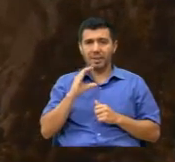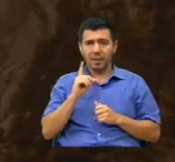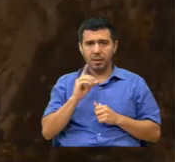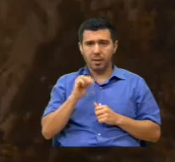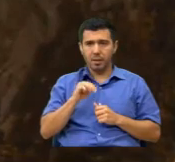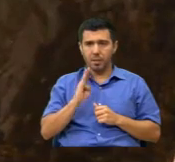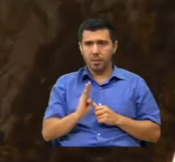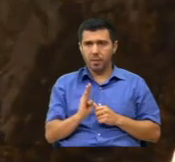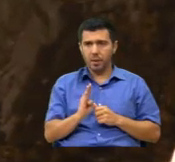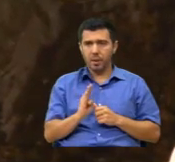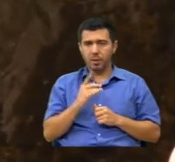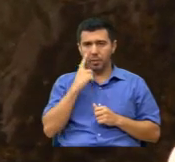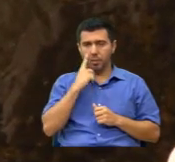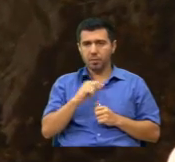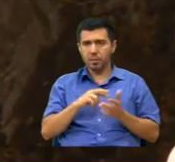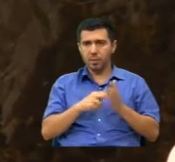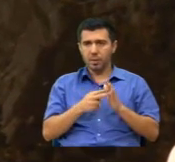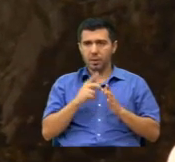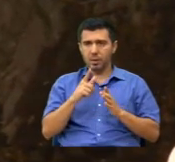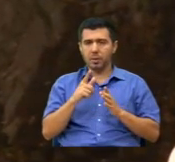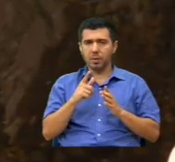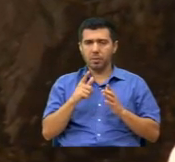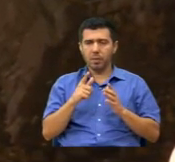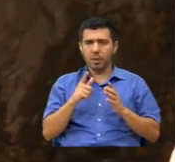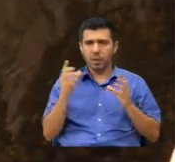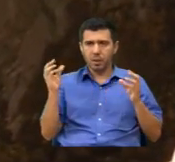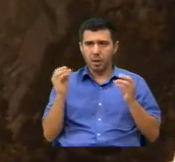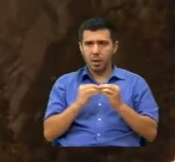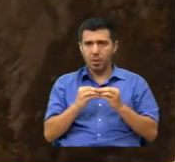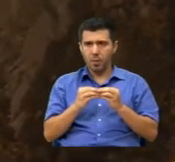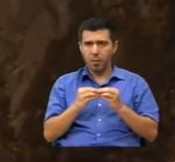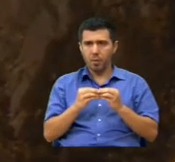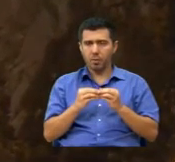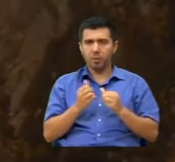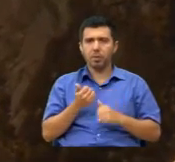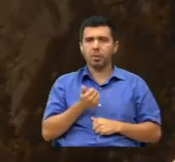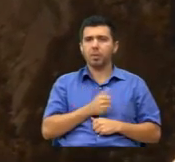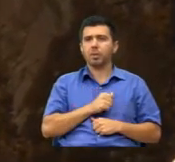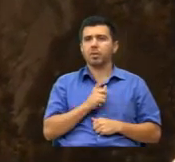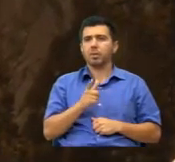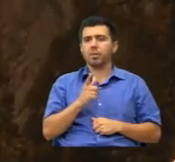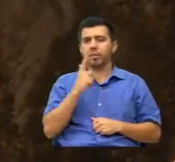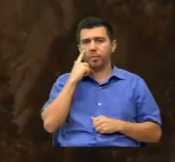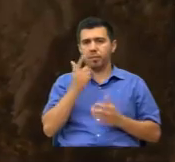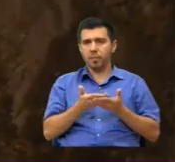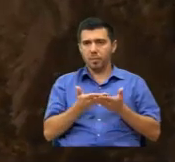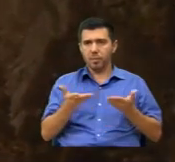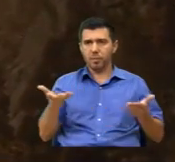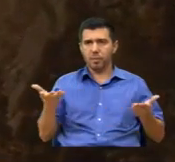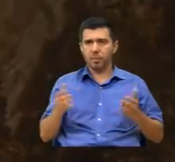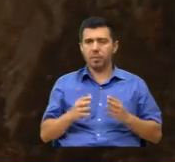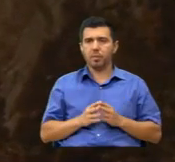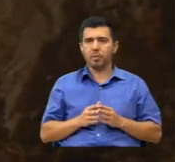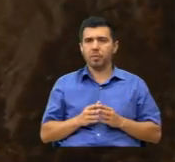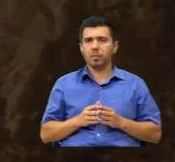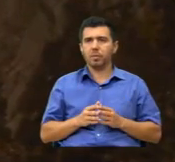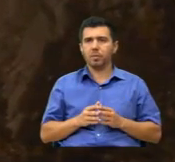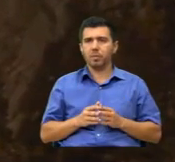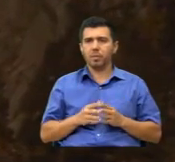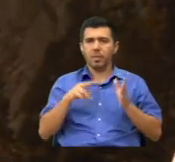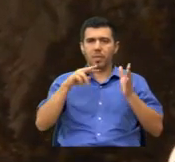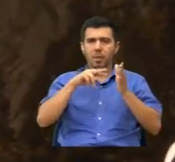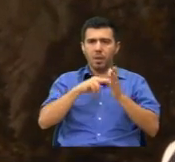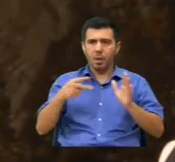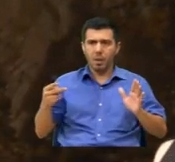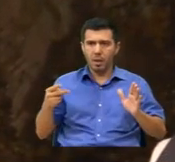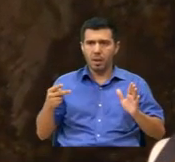coincidencia, la idea es aprovechar los recursos tanto